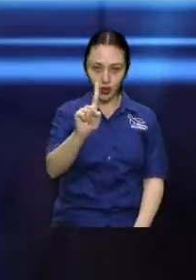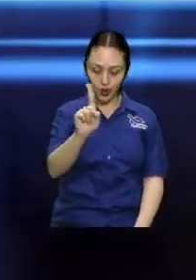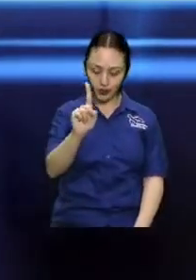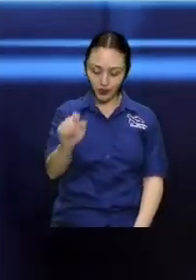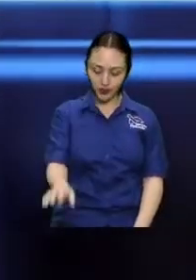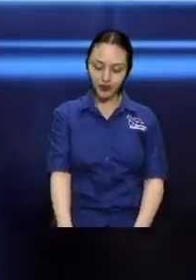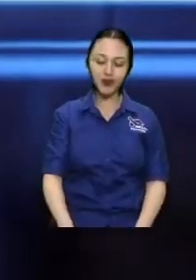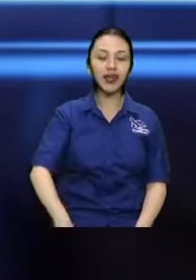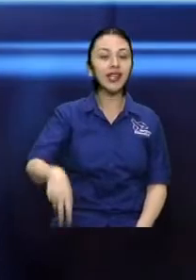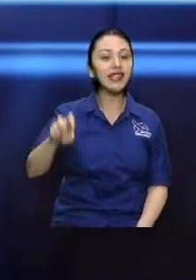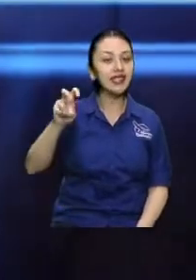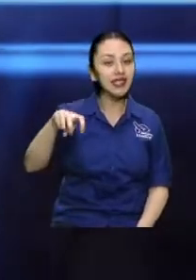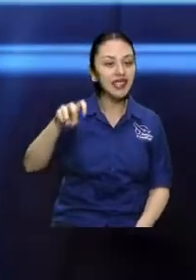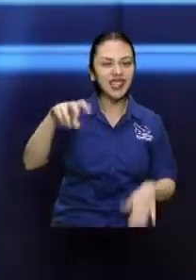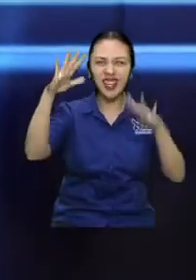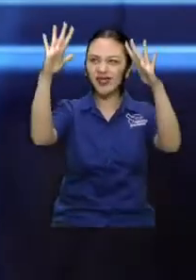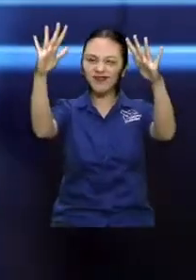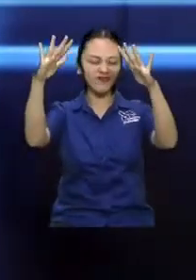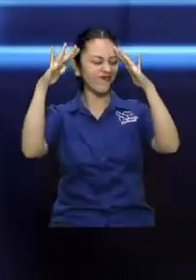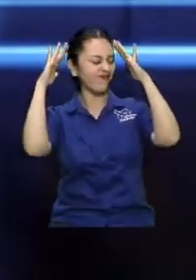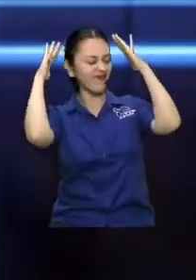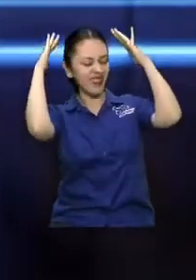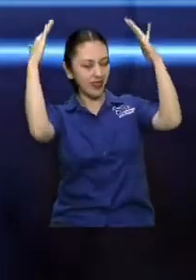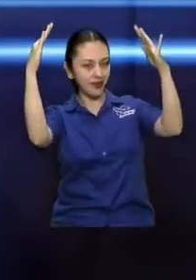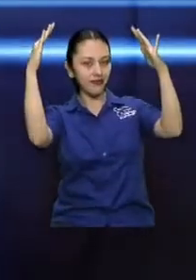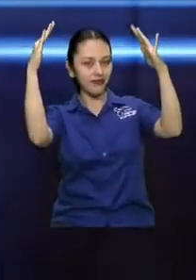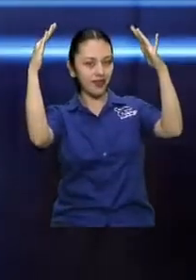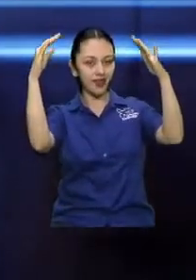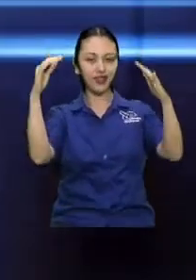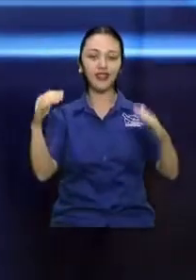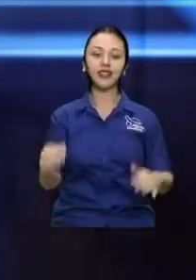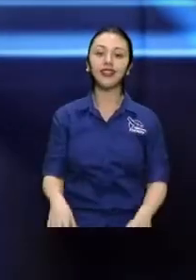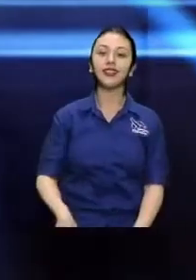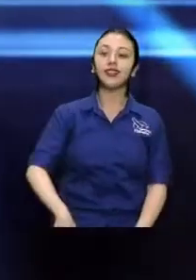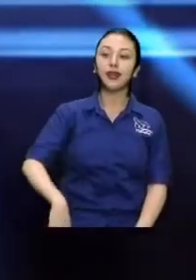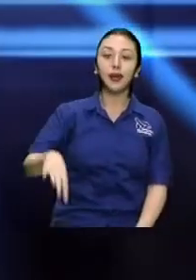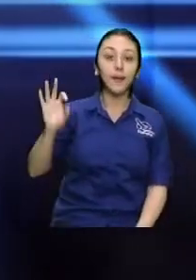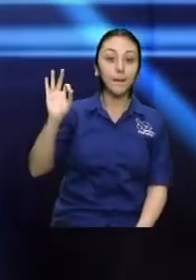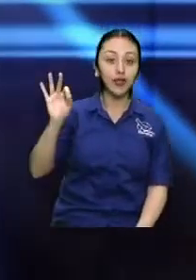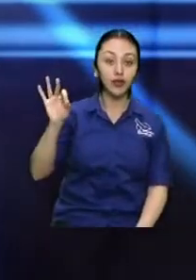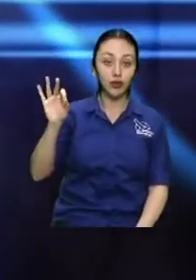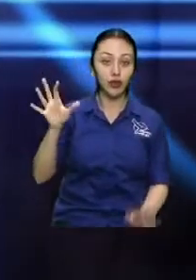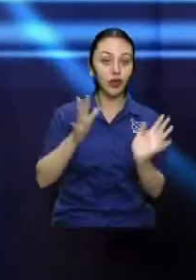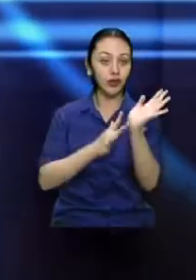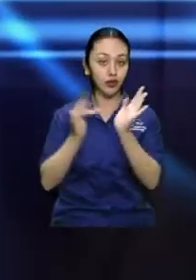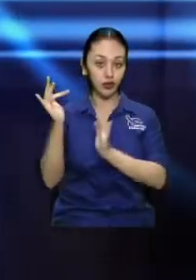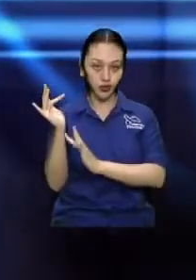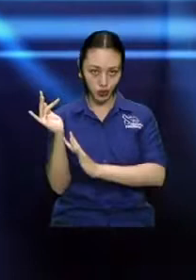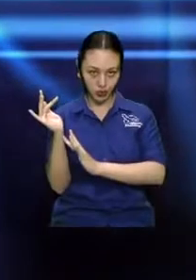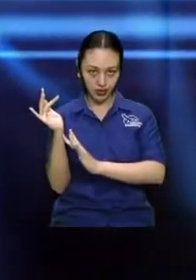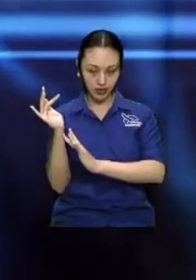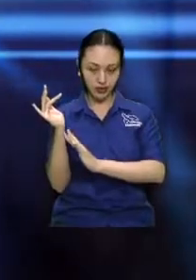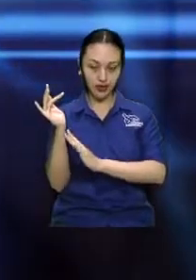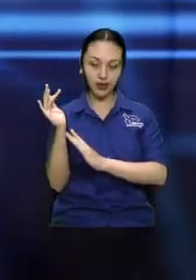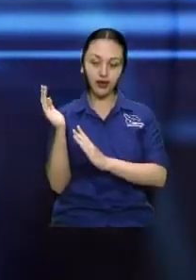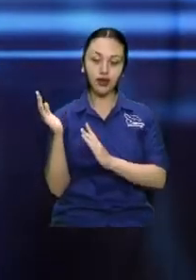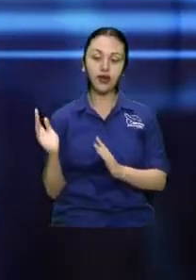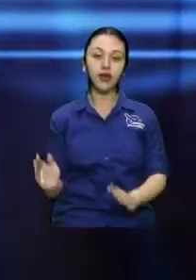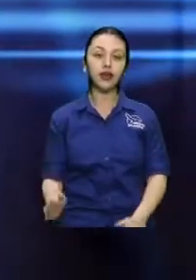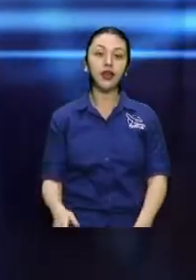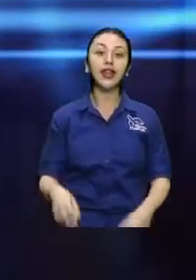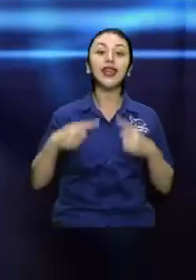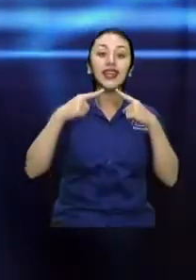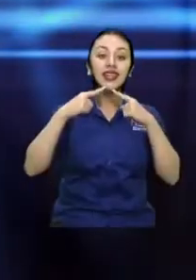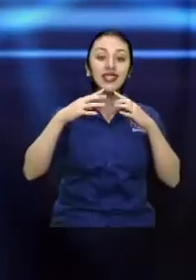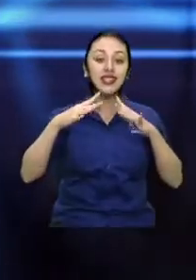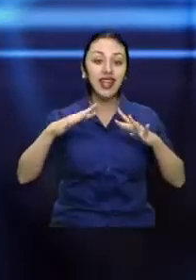necesita el mega poimen, es él, ¿verdad? El mega poimen de las ovejas, mediante la sangre del pacto